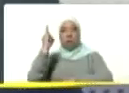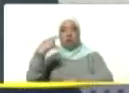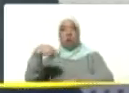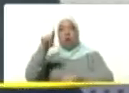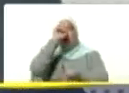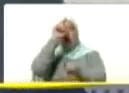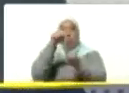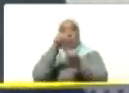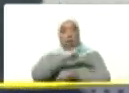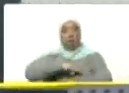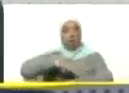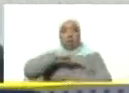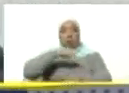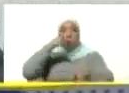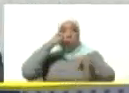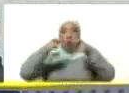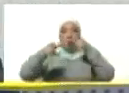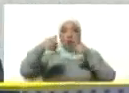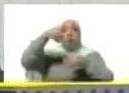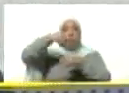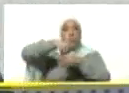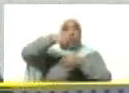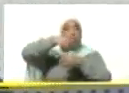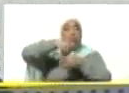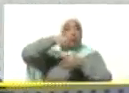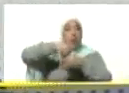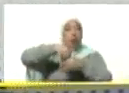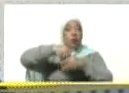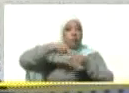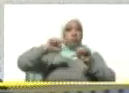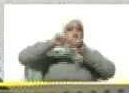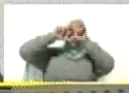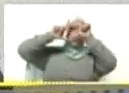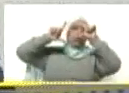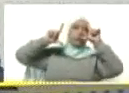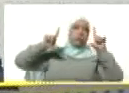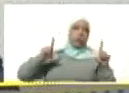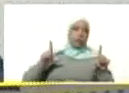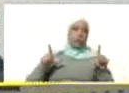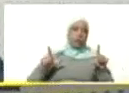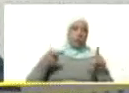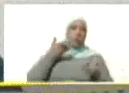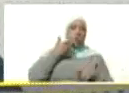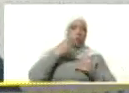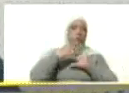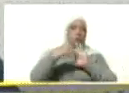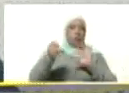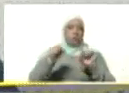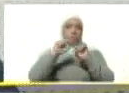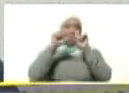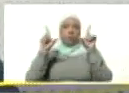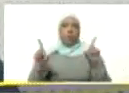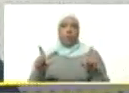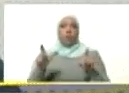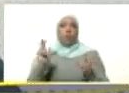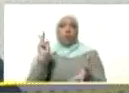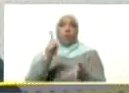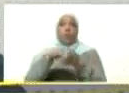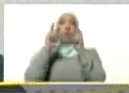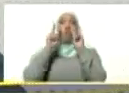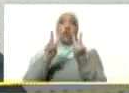misión observadora de elecciones. Can you imagine that? ¿Pueden imaginar eso? They come to observe the election. Fueron a observar